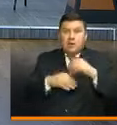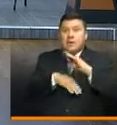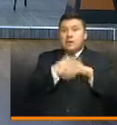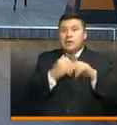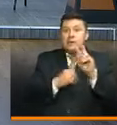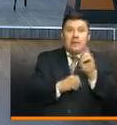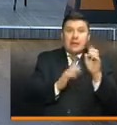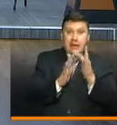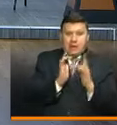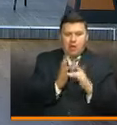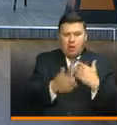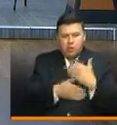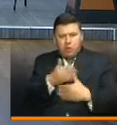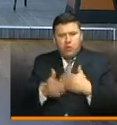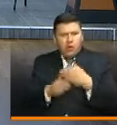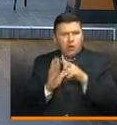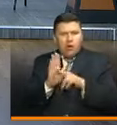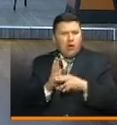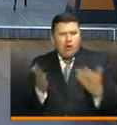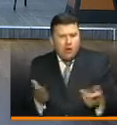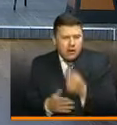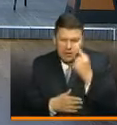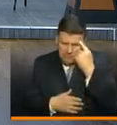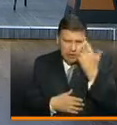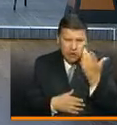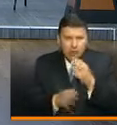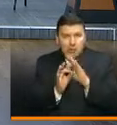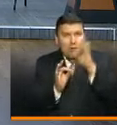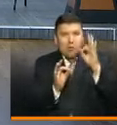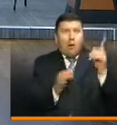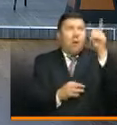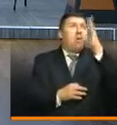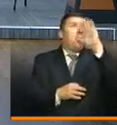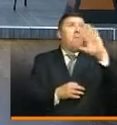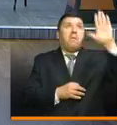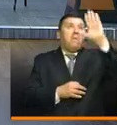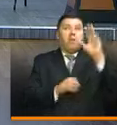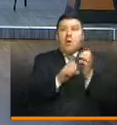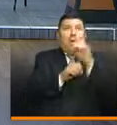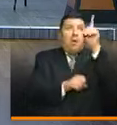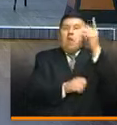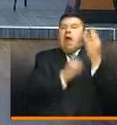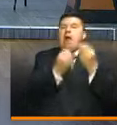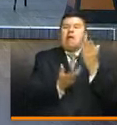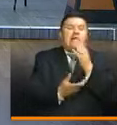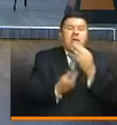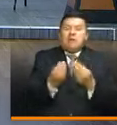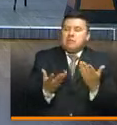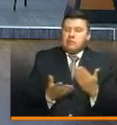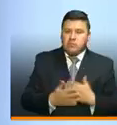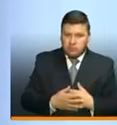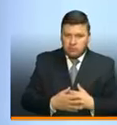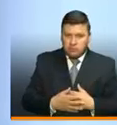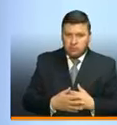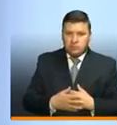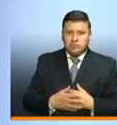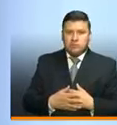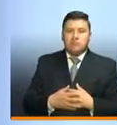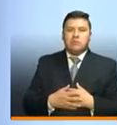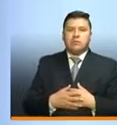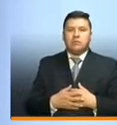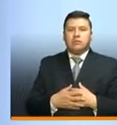27, ¿cómo avanzan esos protocolos y qué se ha pensado en esos municipios donde no hay casos de COVID-19? ¿Cómo sería esa apertura?